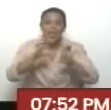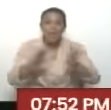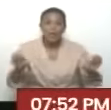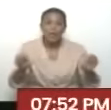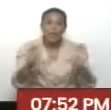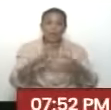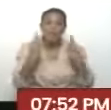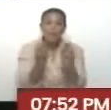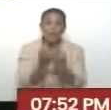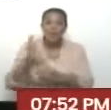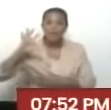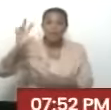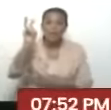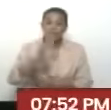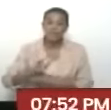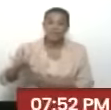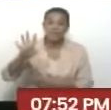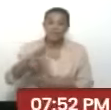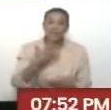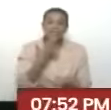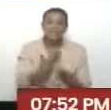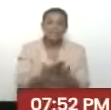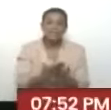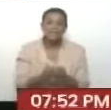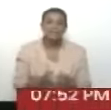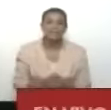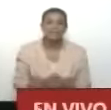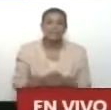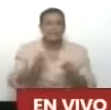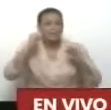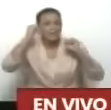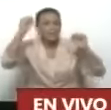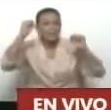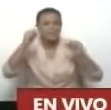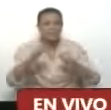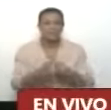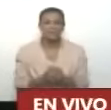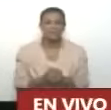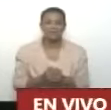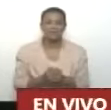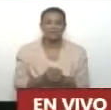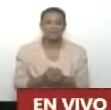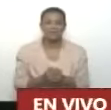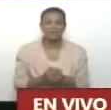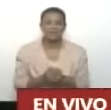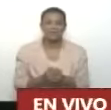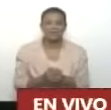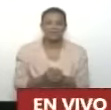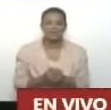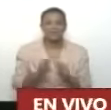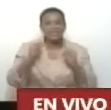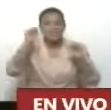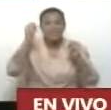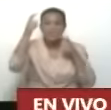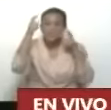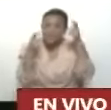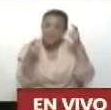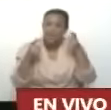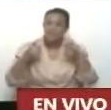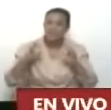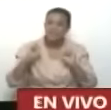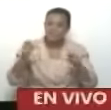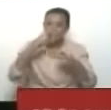la familia y de la patria. Gracias. Gracias. Que viva. Patria. Que viva. Mi comandante Chávez, que viva mi presidente Nicolás Maduro. Gracias. Un